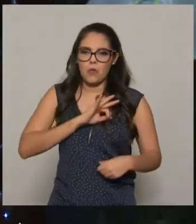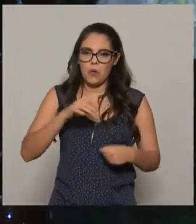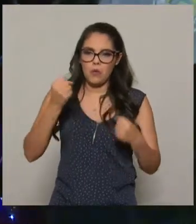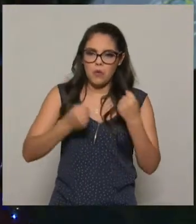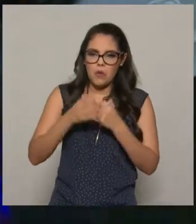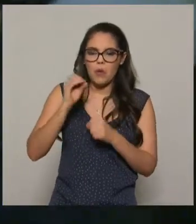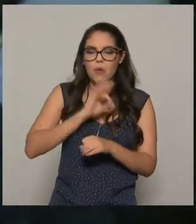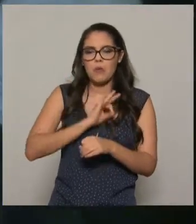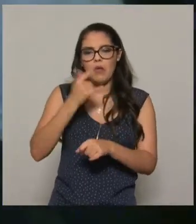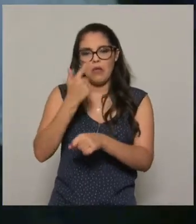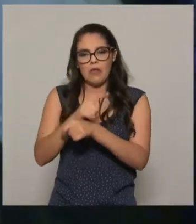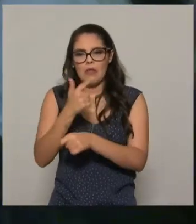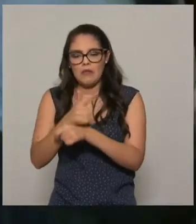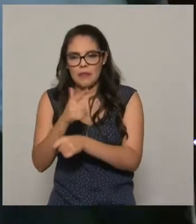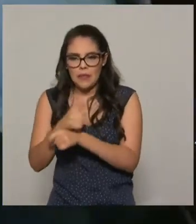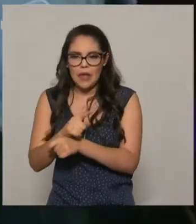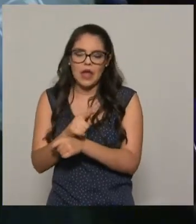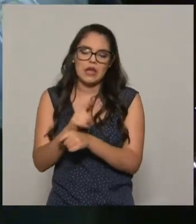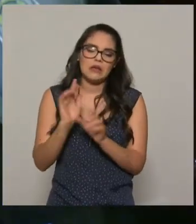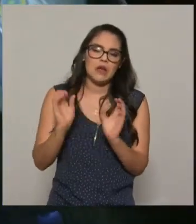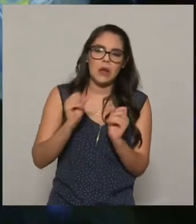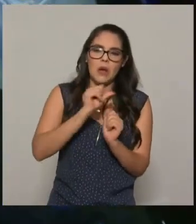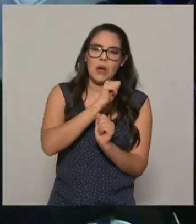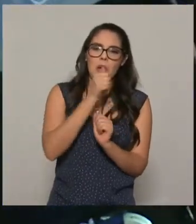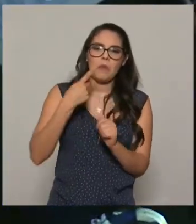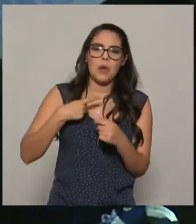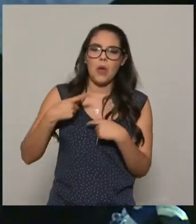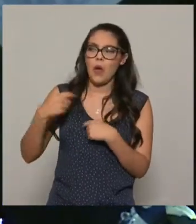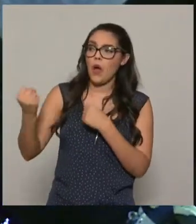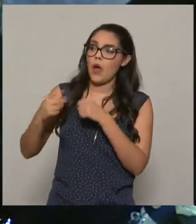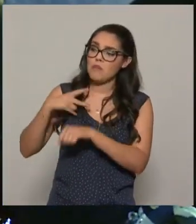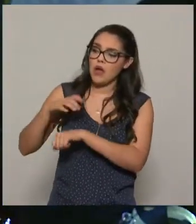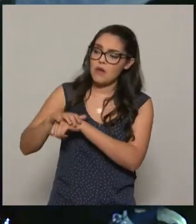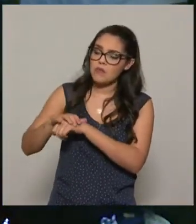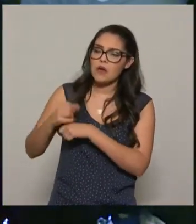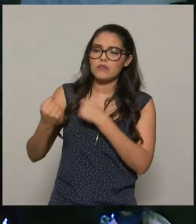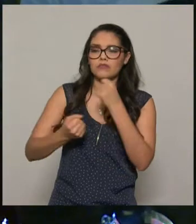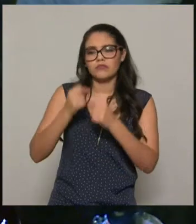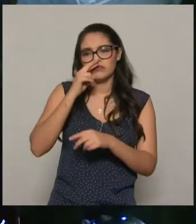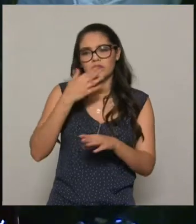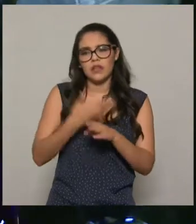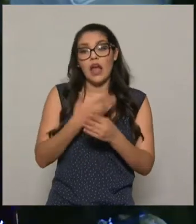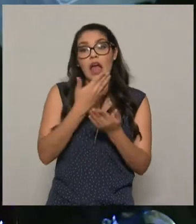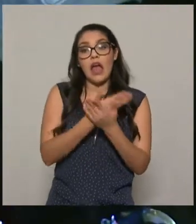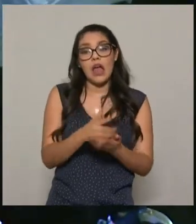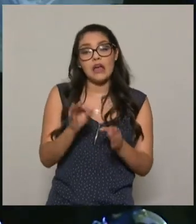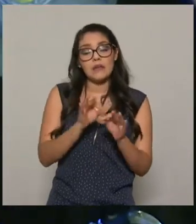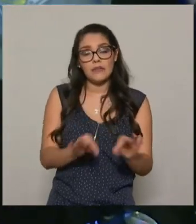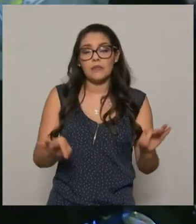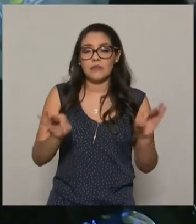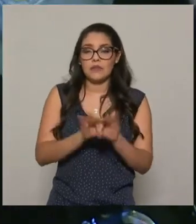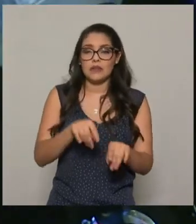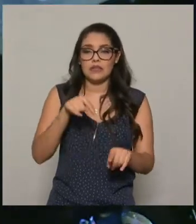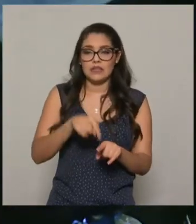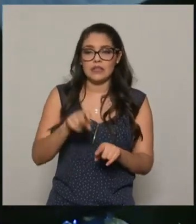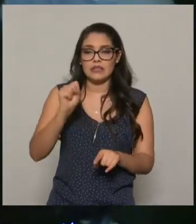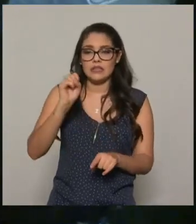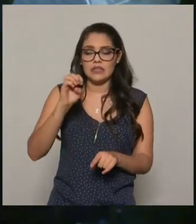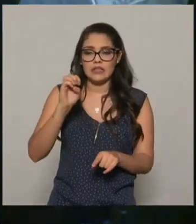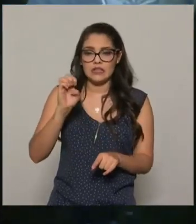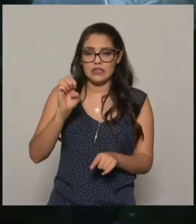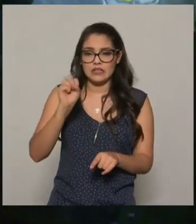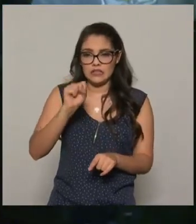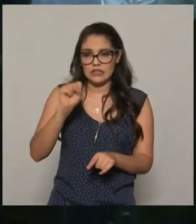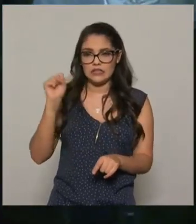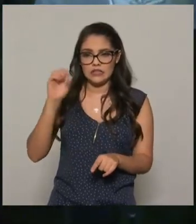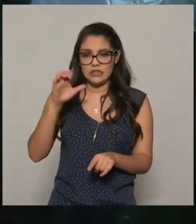un taxi, tener un conductor dentro de nuestros amigos que nos acompañan. Y la parte más importante de Secretaría de Seguridad Ciudadana, se van a